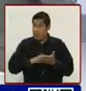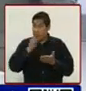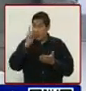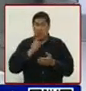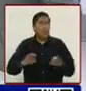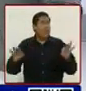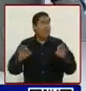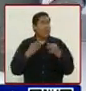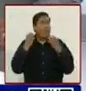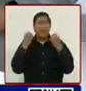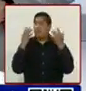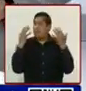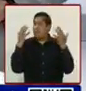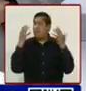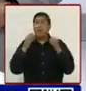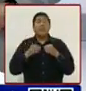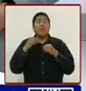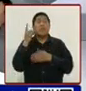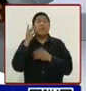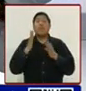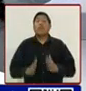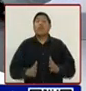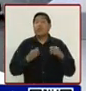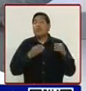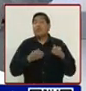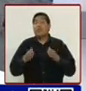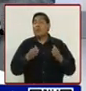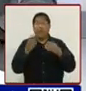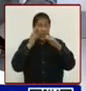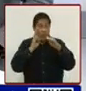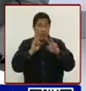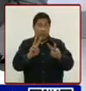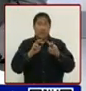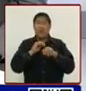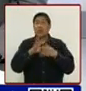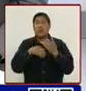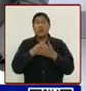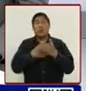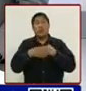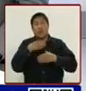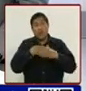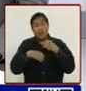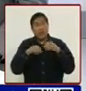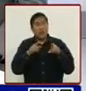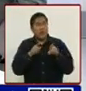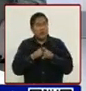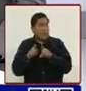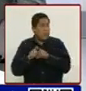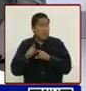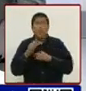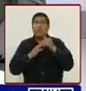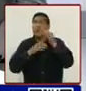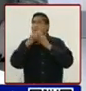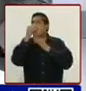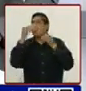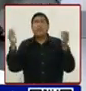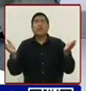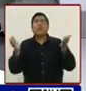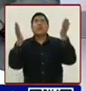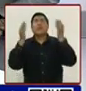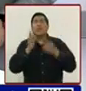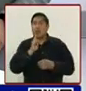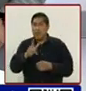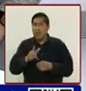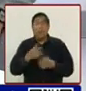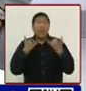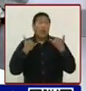fiestas más esperadas por los bolivianos, porque es una manera de visualizar todo lo que deseamos, pero de también construirlo, hacer que eso se haga